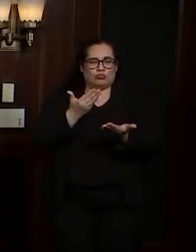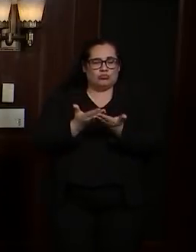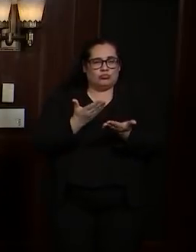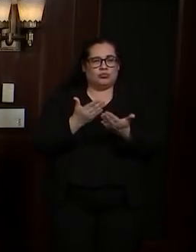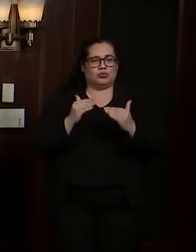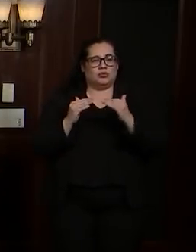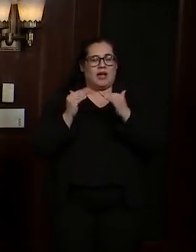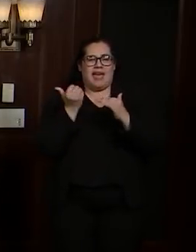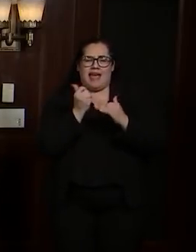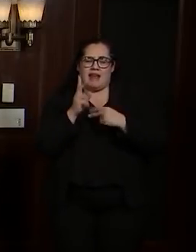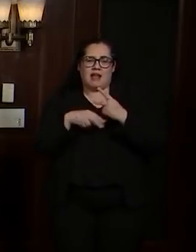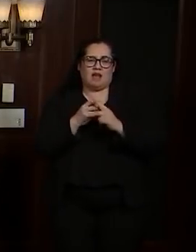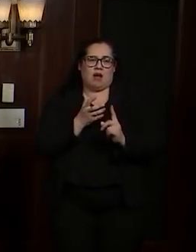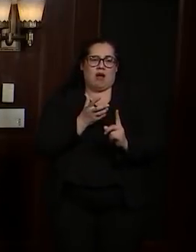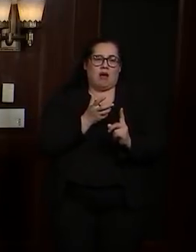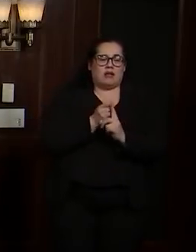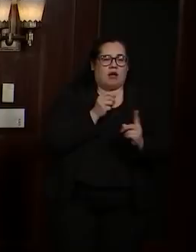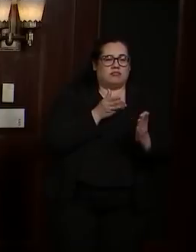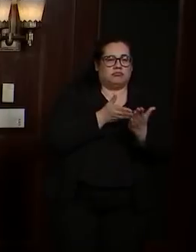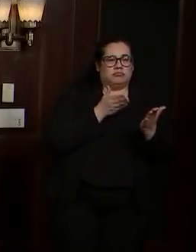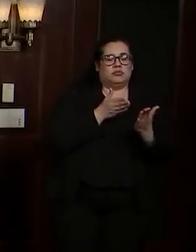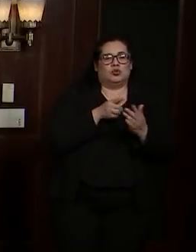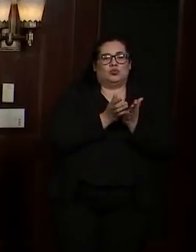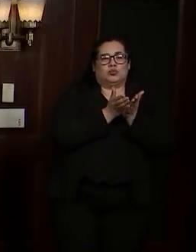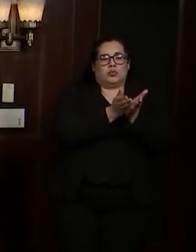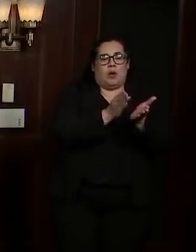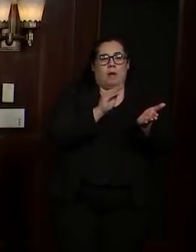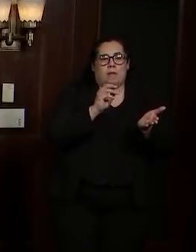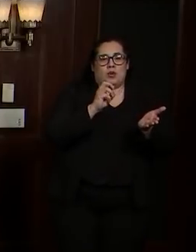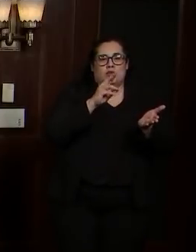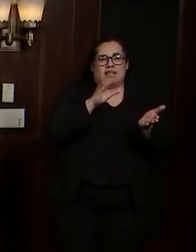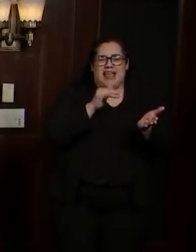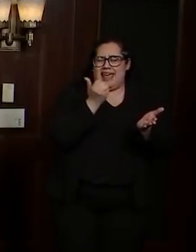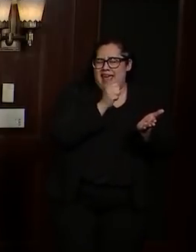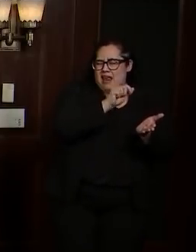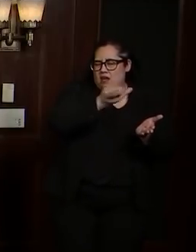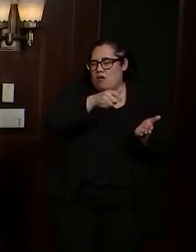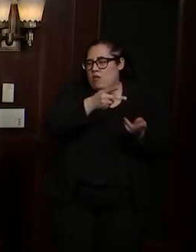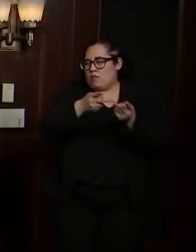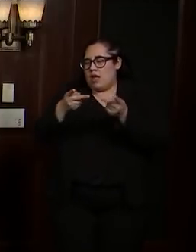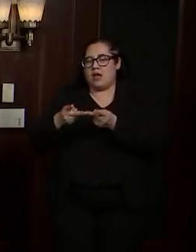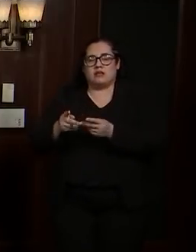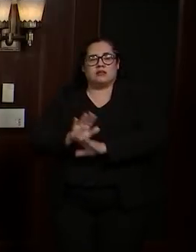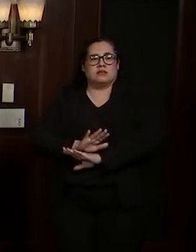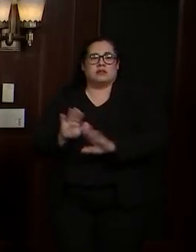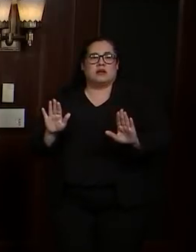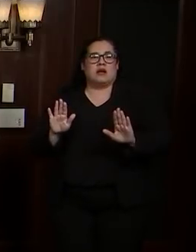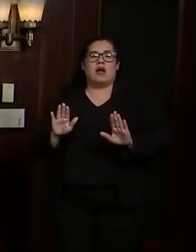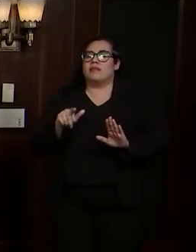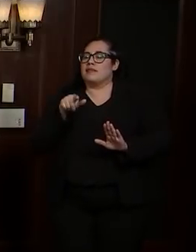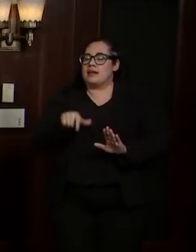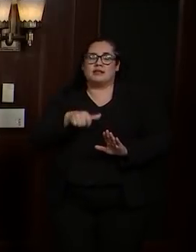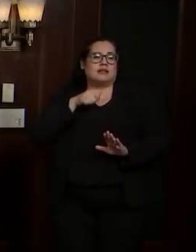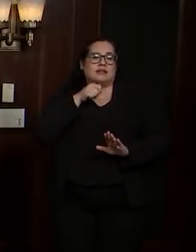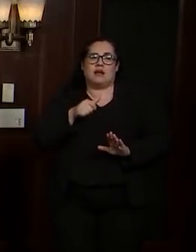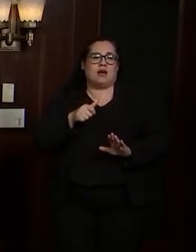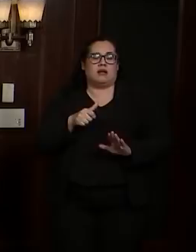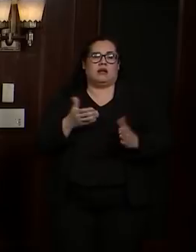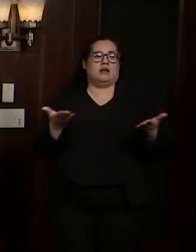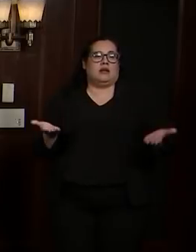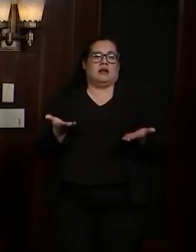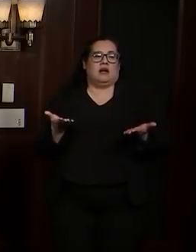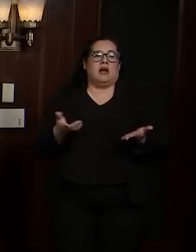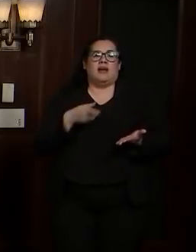ningún tipo de ataque contra el buque Mercy o cualquier otro lugar. Esta nave no está aquí